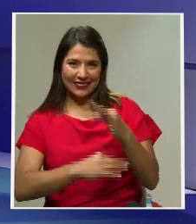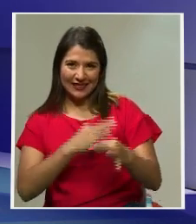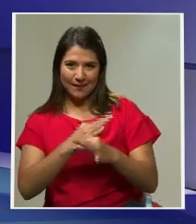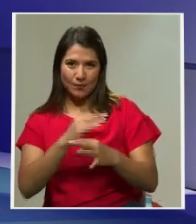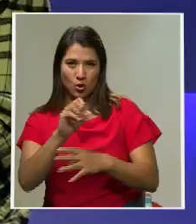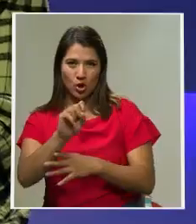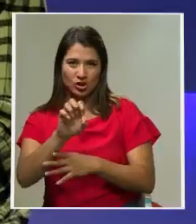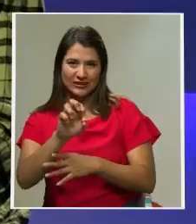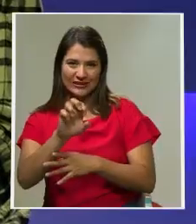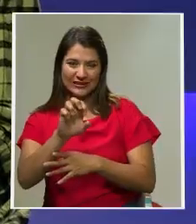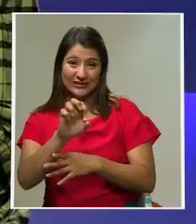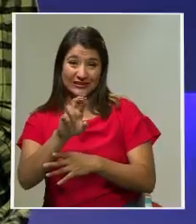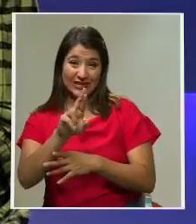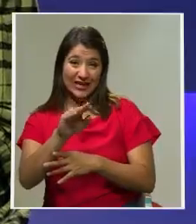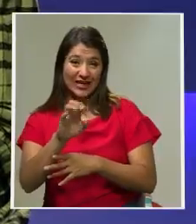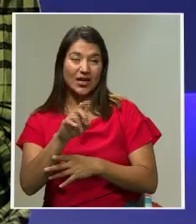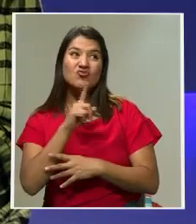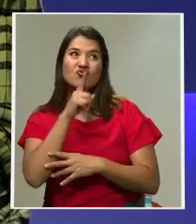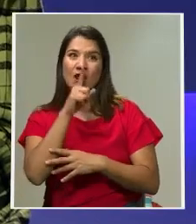Bueno,